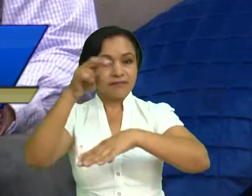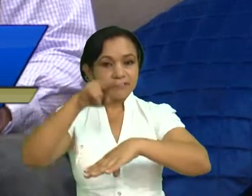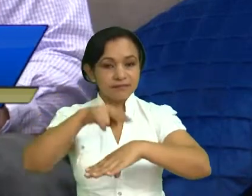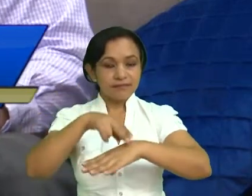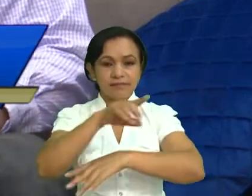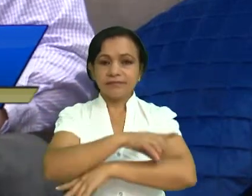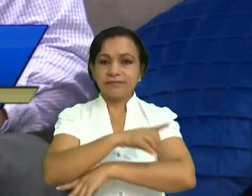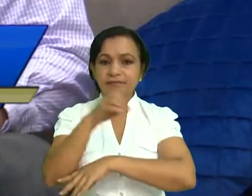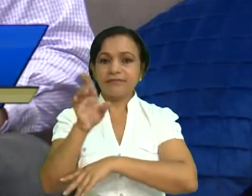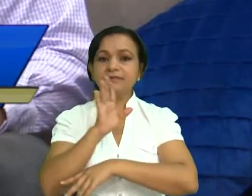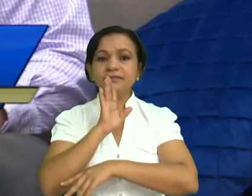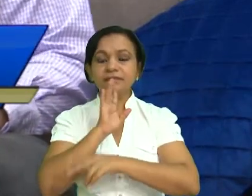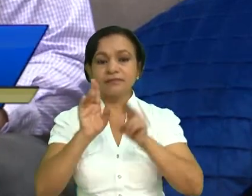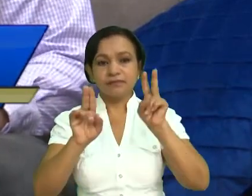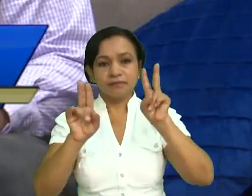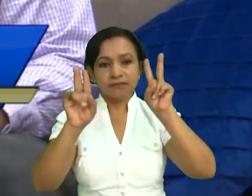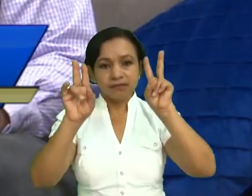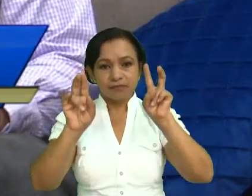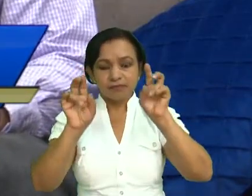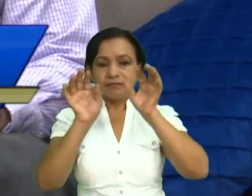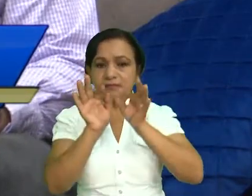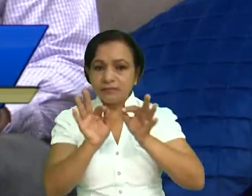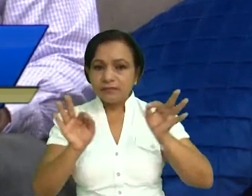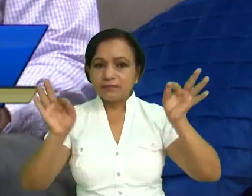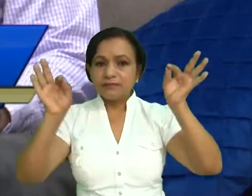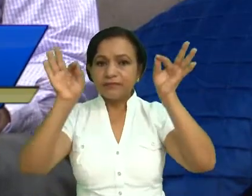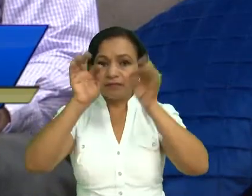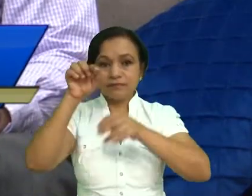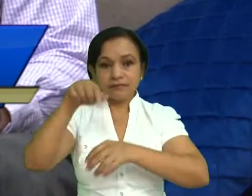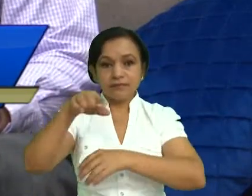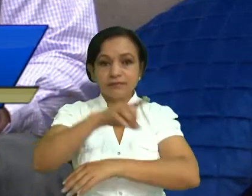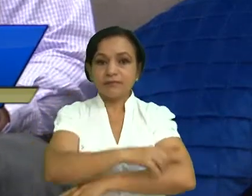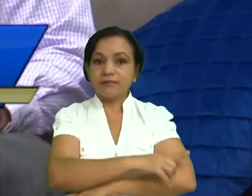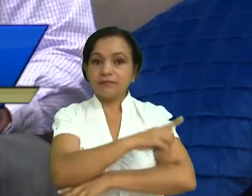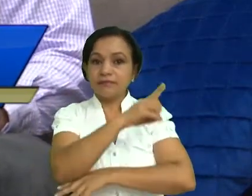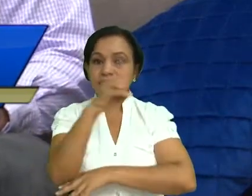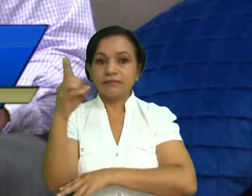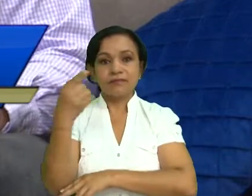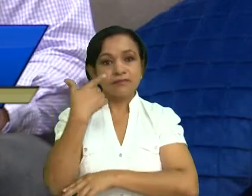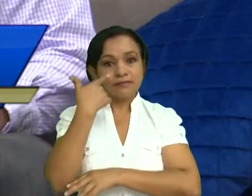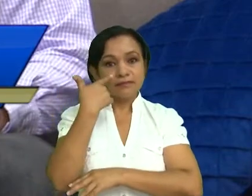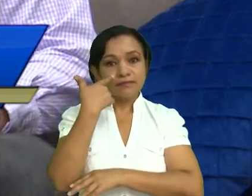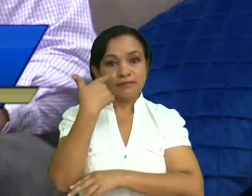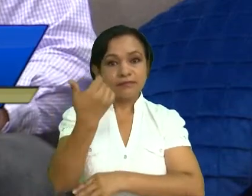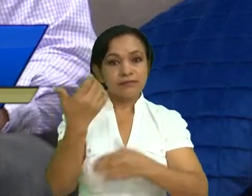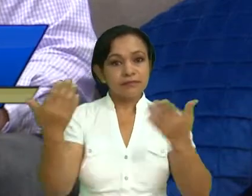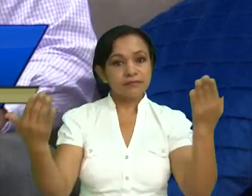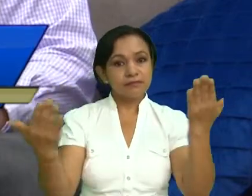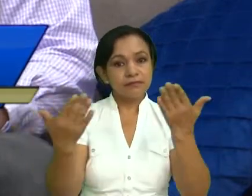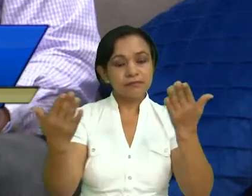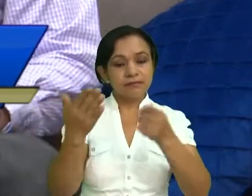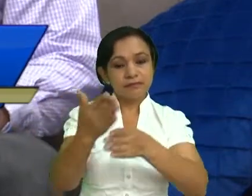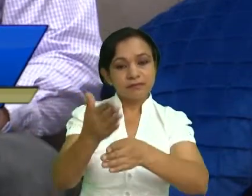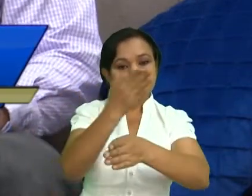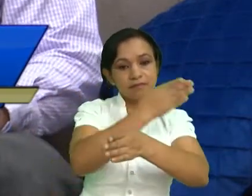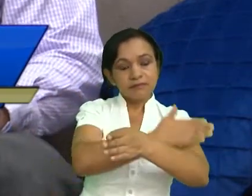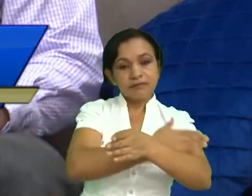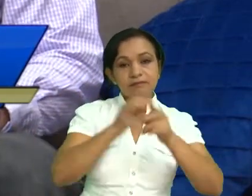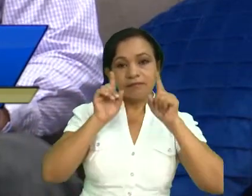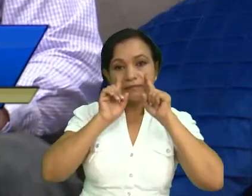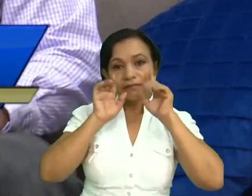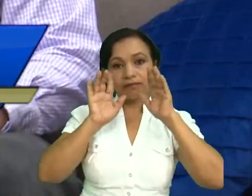conversar sobre temas muy importantes, vitales en estos momentos. Estaremos conociendo las medidas de prevención contra el COVID-19 en